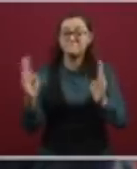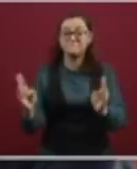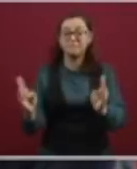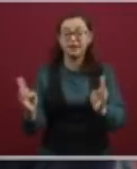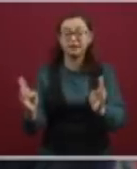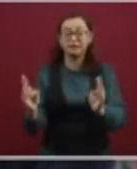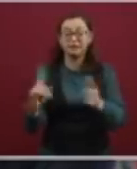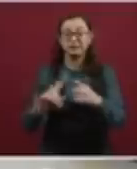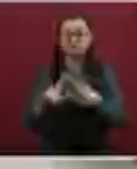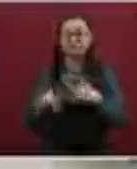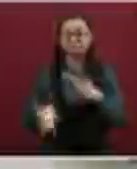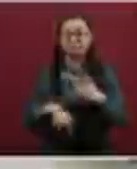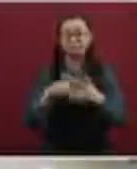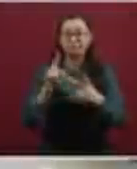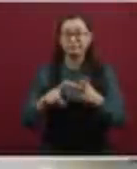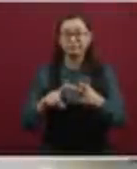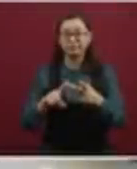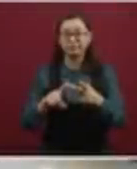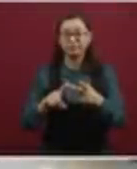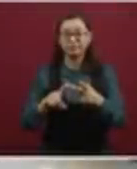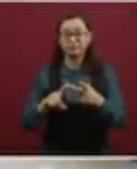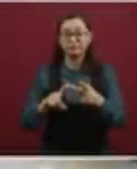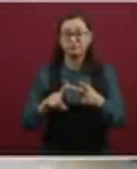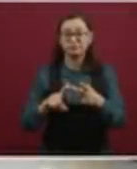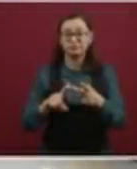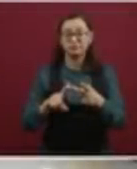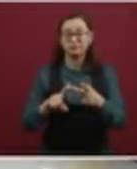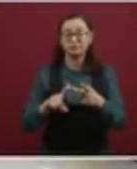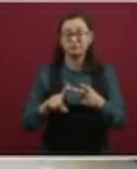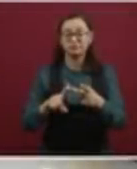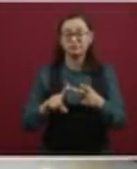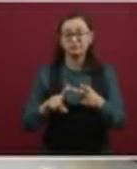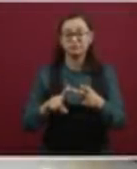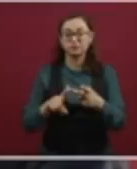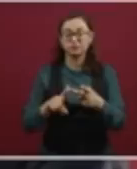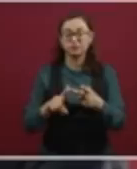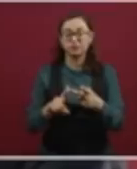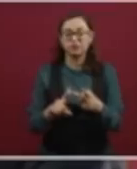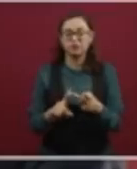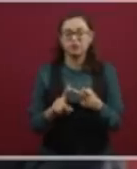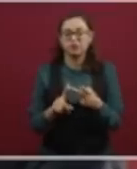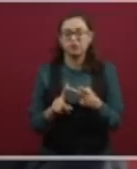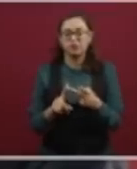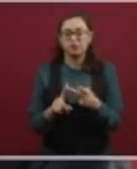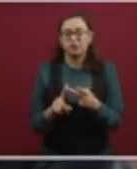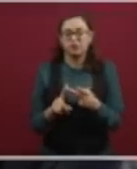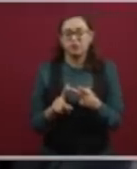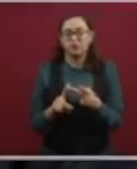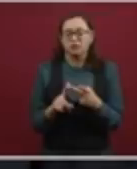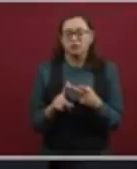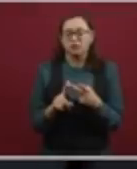sino que empezaron a hacer una planta nueva